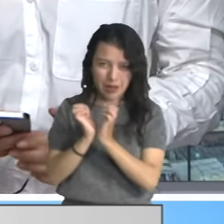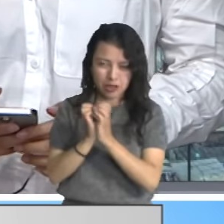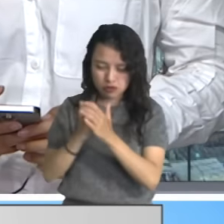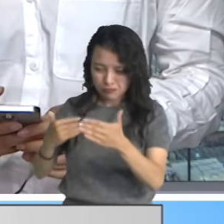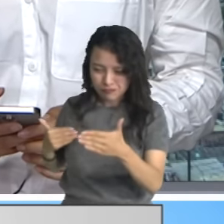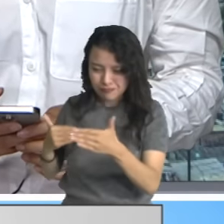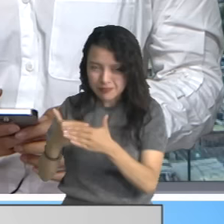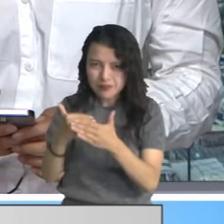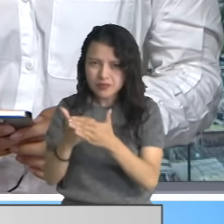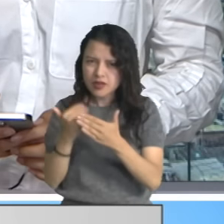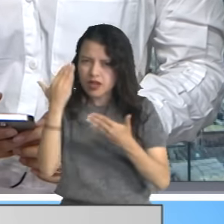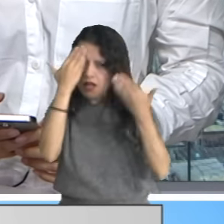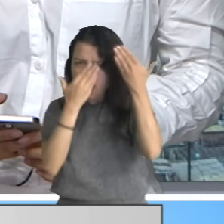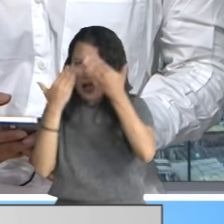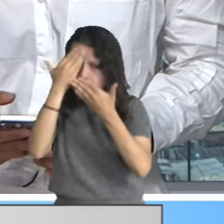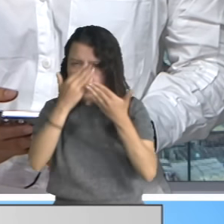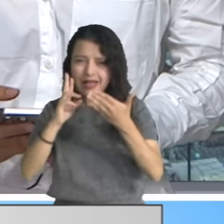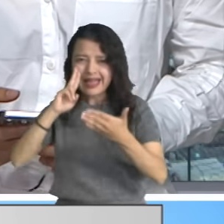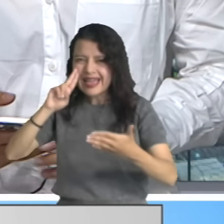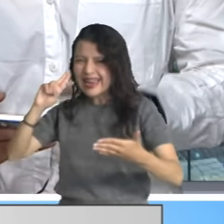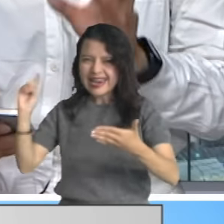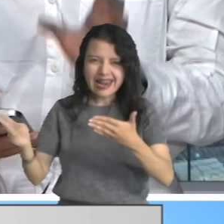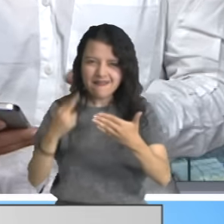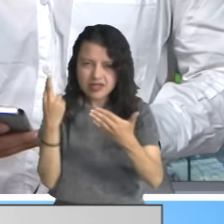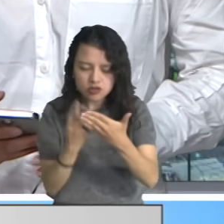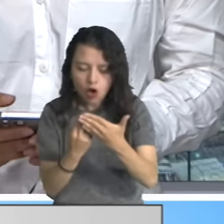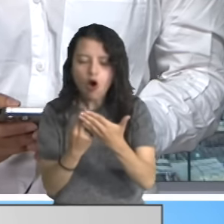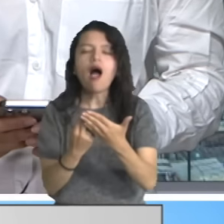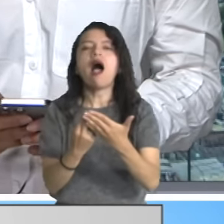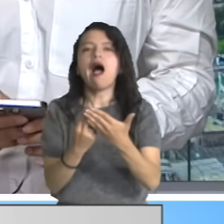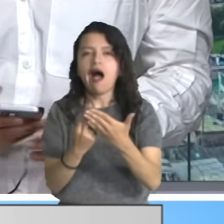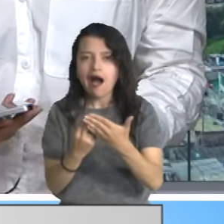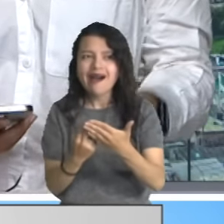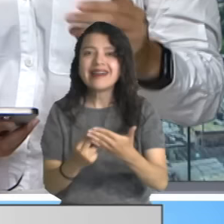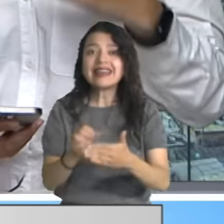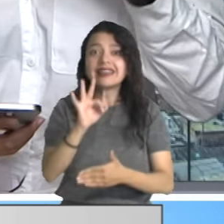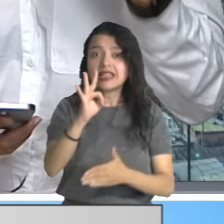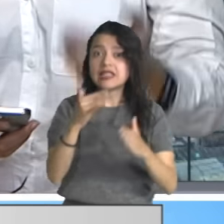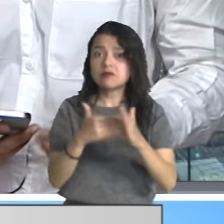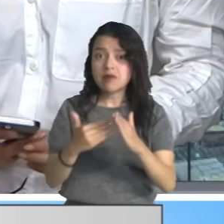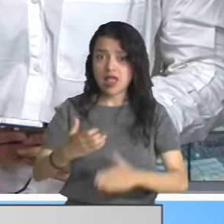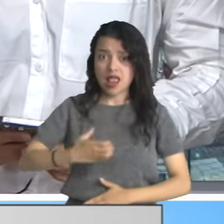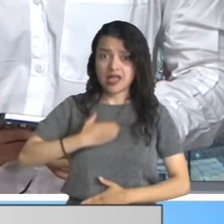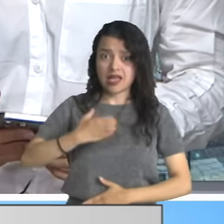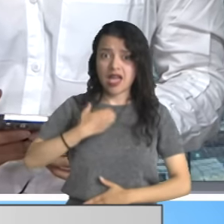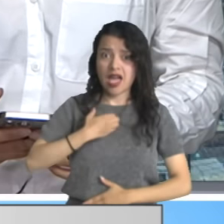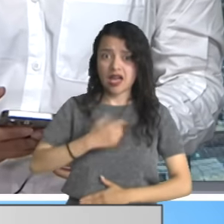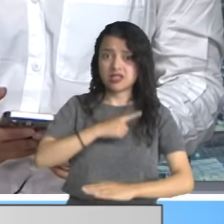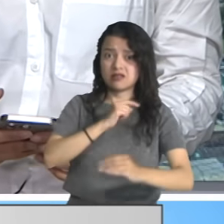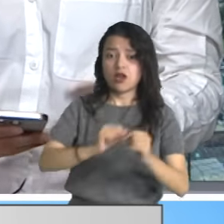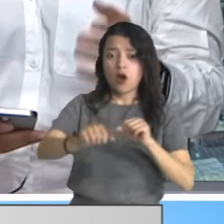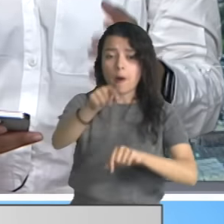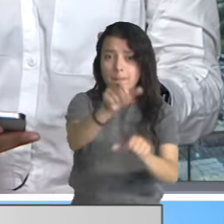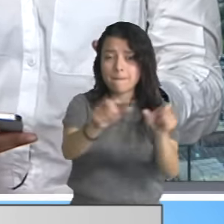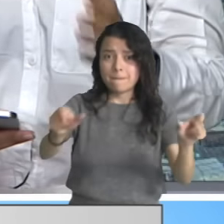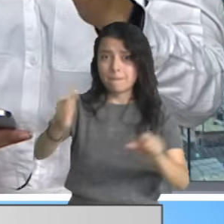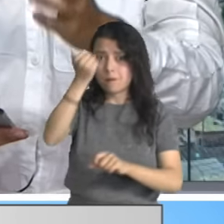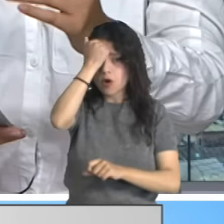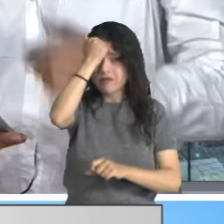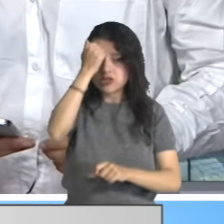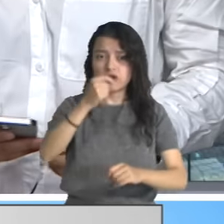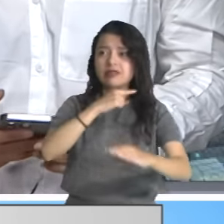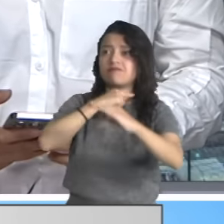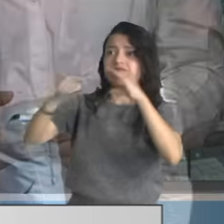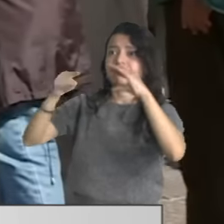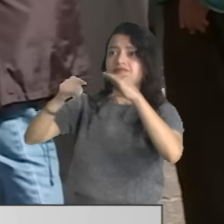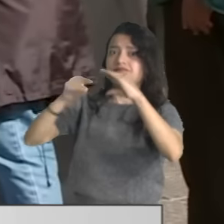revisar cerca de 3.000 quejas por parte de los docentes que aseguraban no habían sido atendidos con oportunidad y además se les negaba